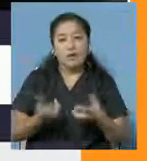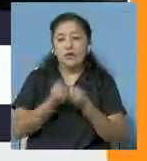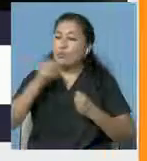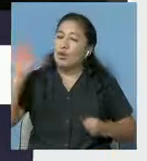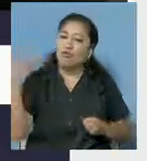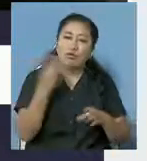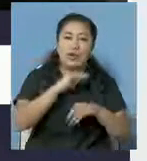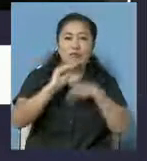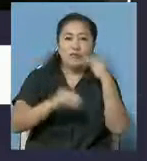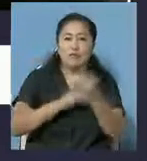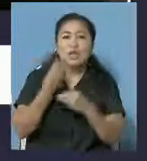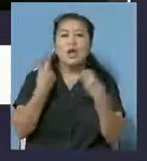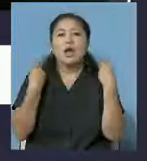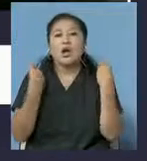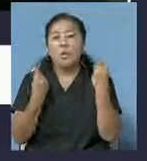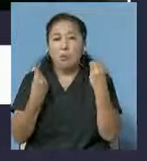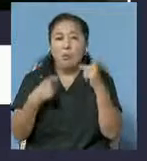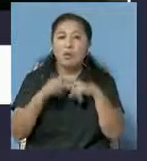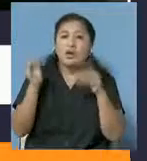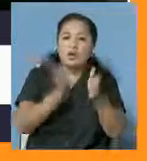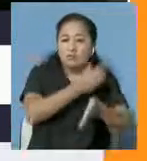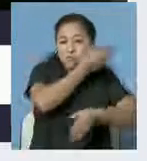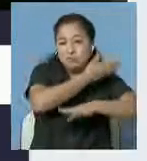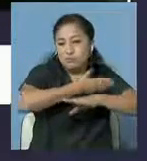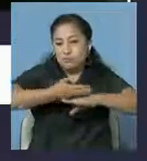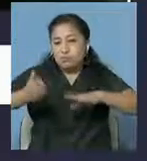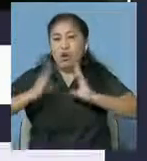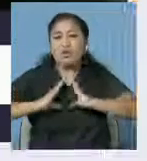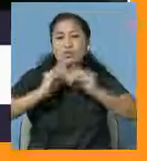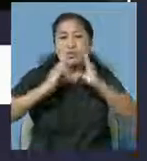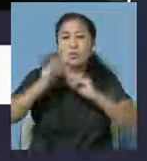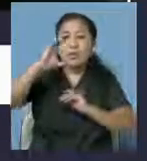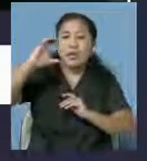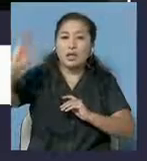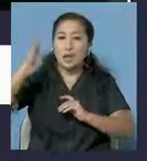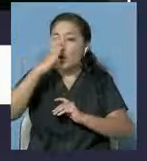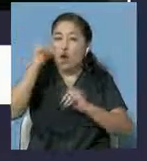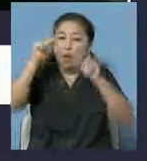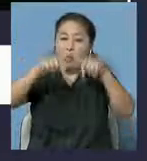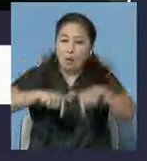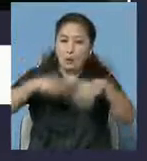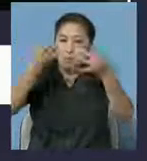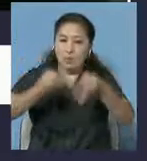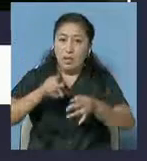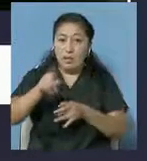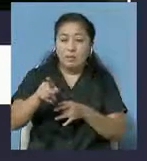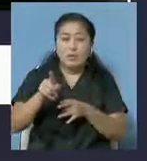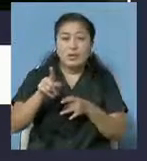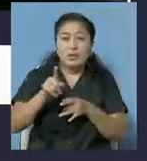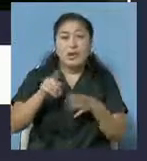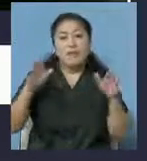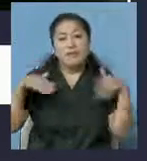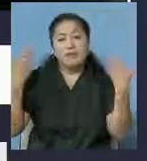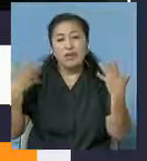para toda la familia que a través de todo este tiempo aportó su granito de arena para que seamos hoy lo que somos. Y bueno,